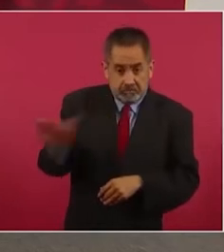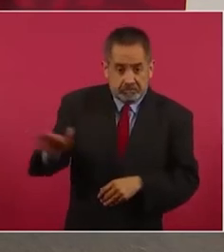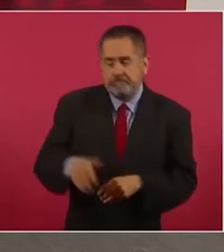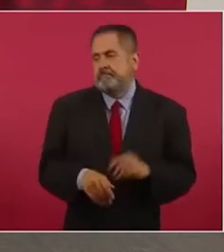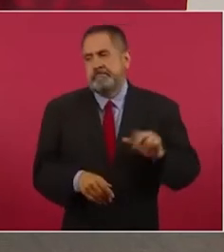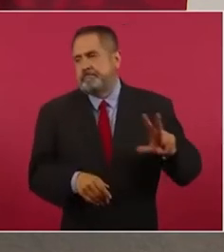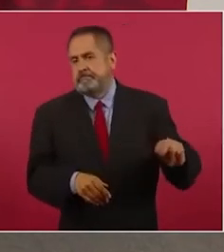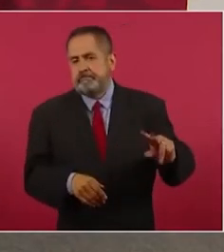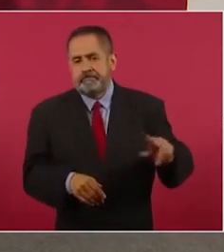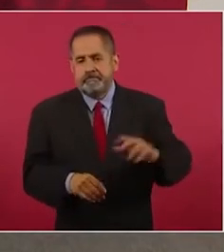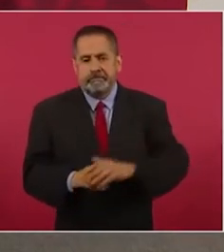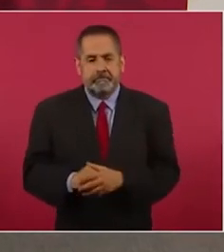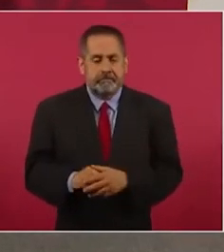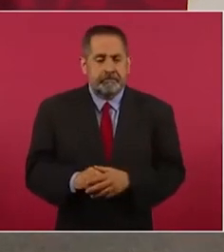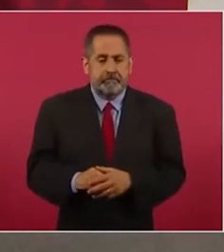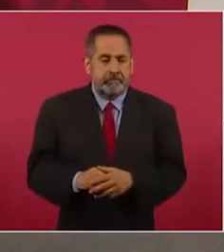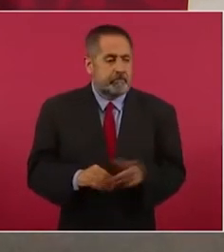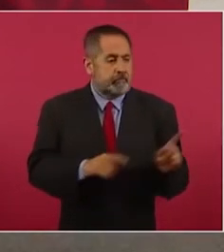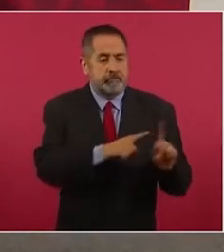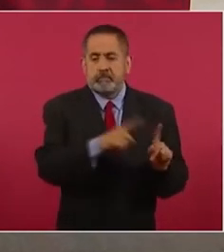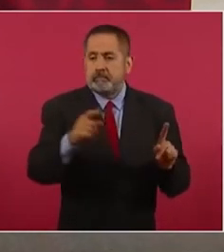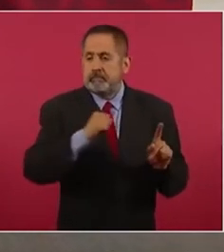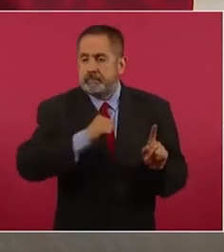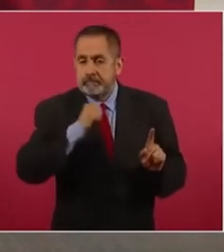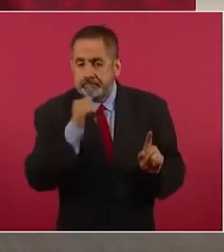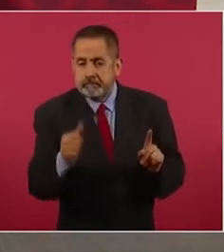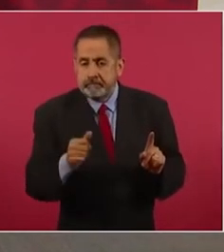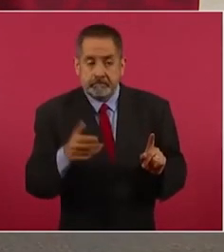pero no están cercanos a ti,